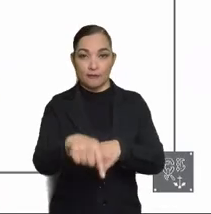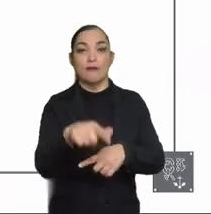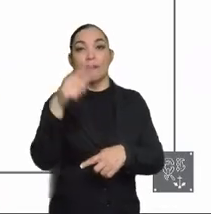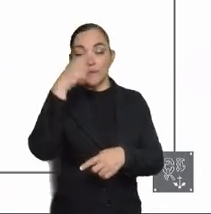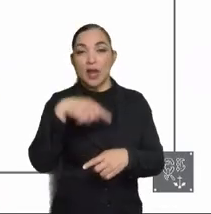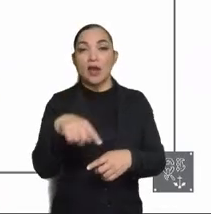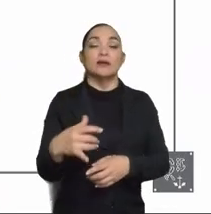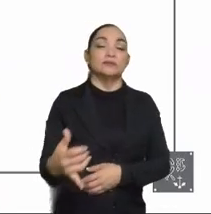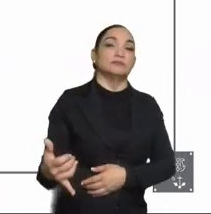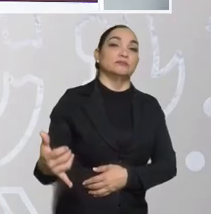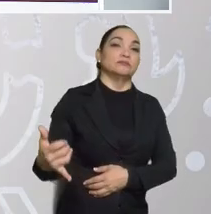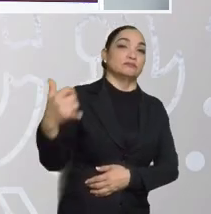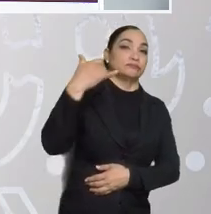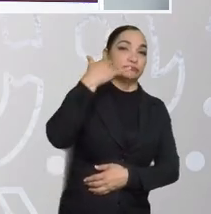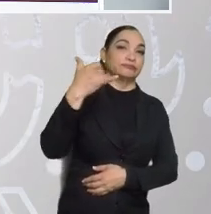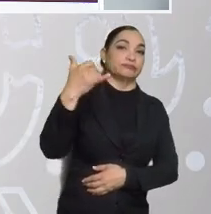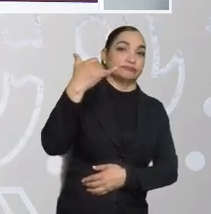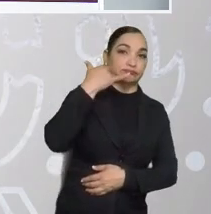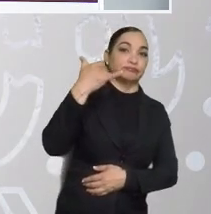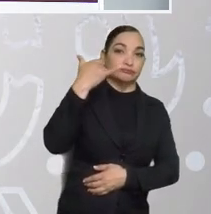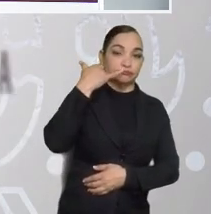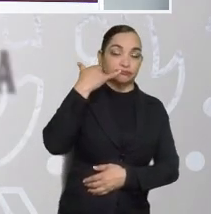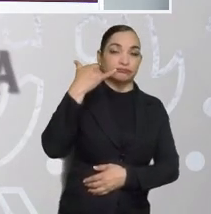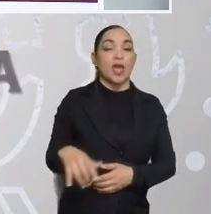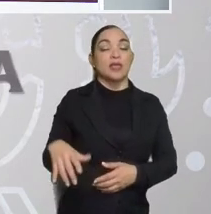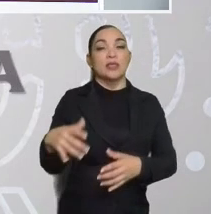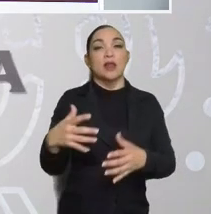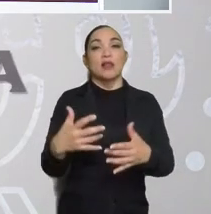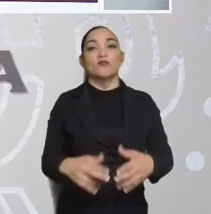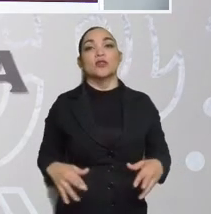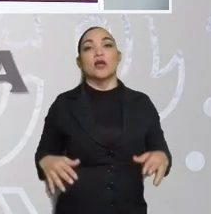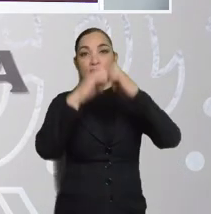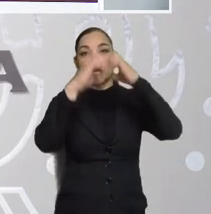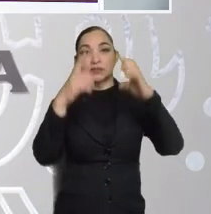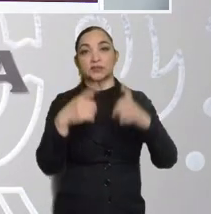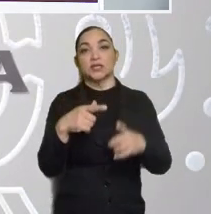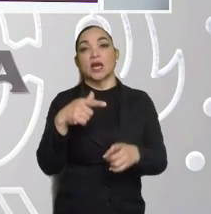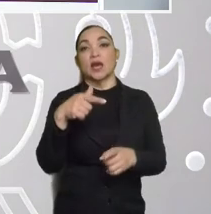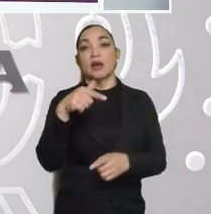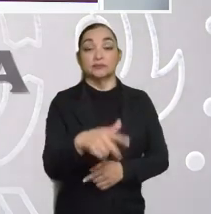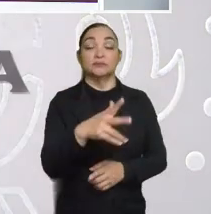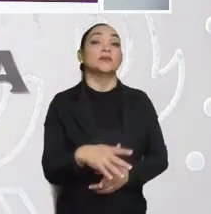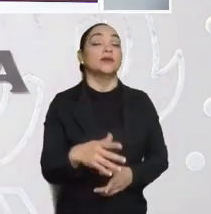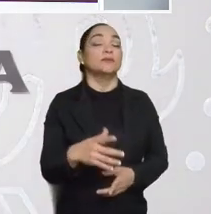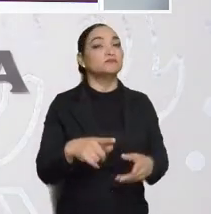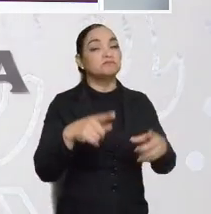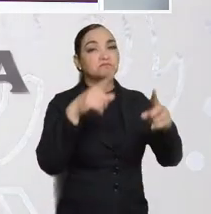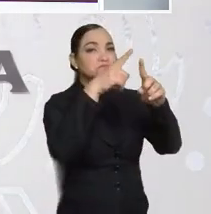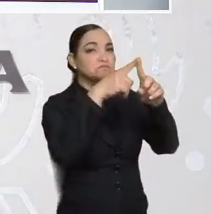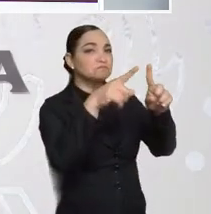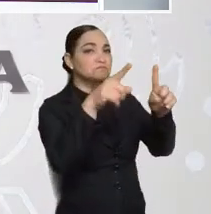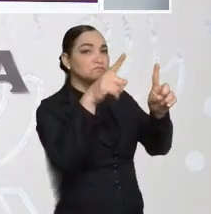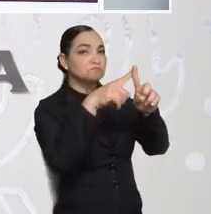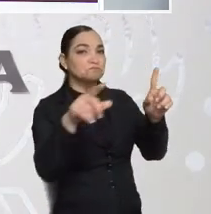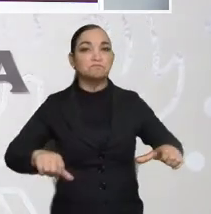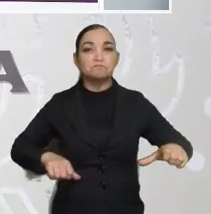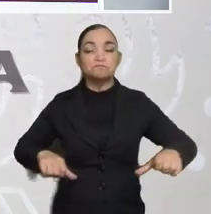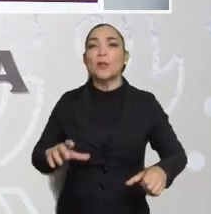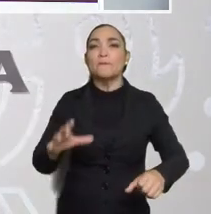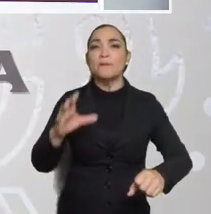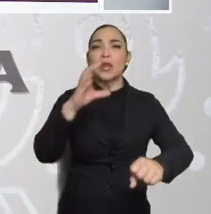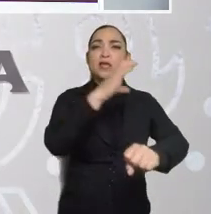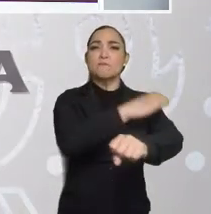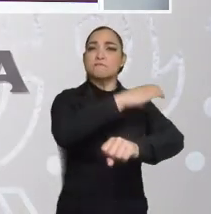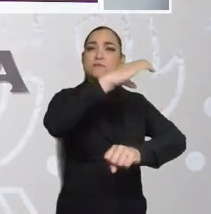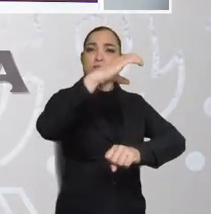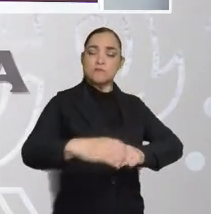de emergencia. Estamos emprendiendo varias actividades que hemos platicado con el gobernador para el tema del empoderamiento de las mujeres.